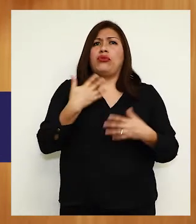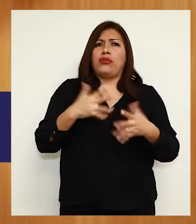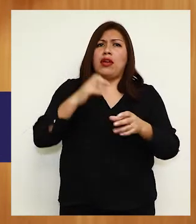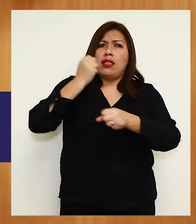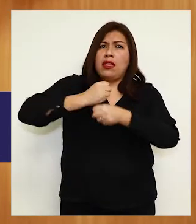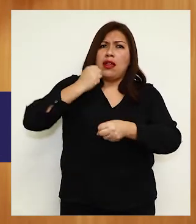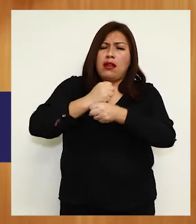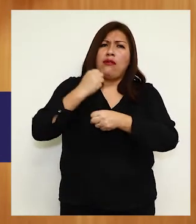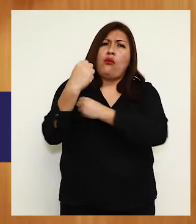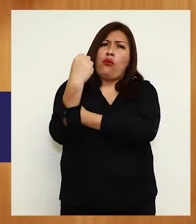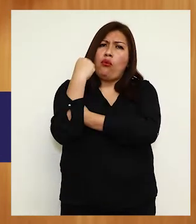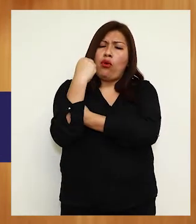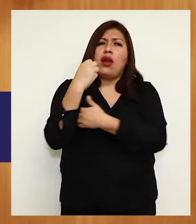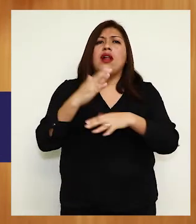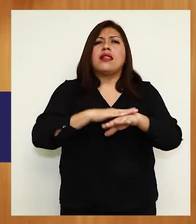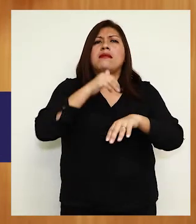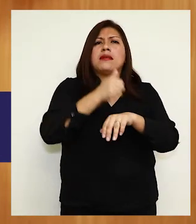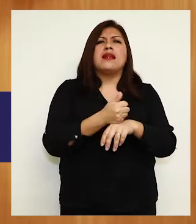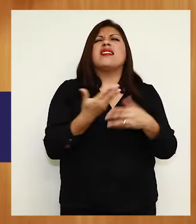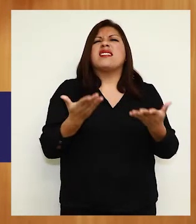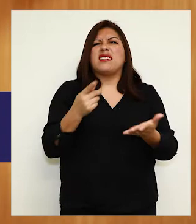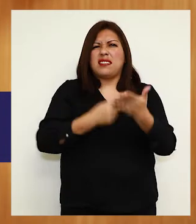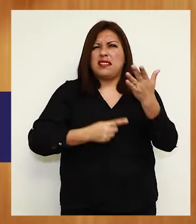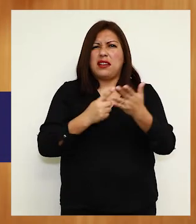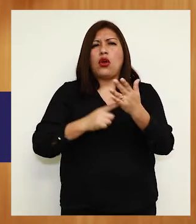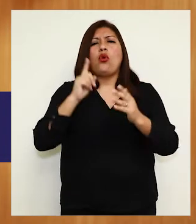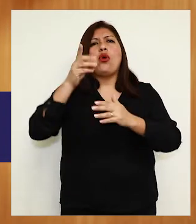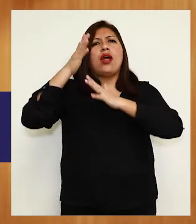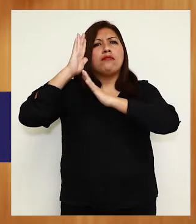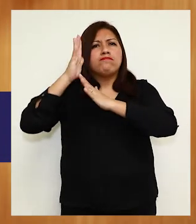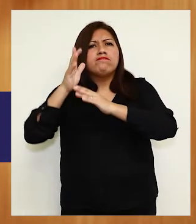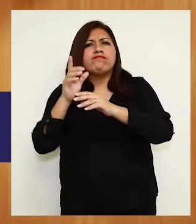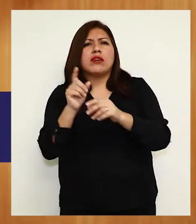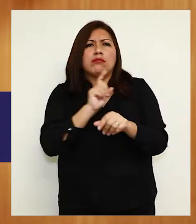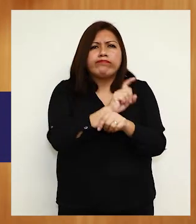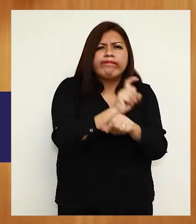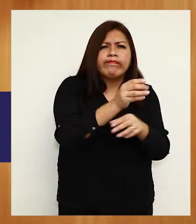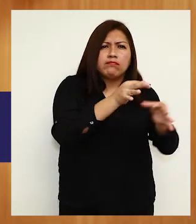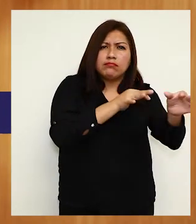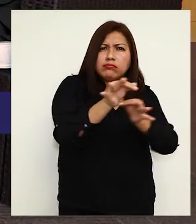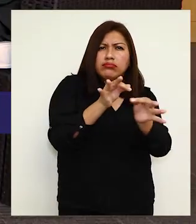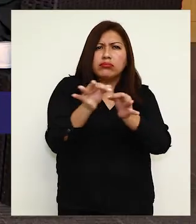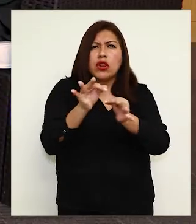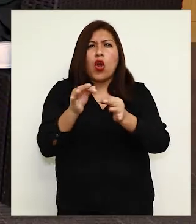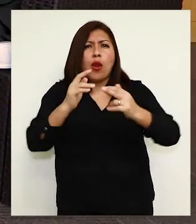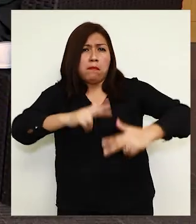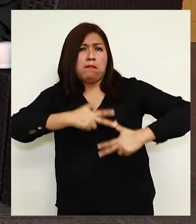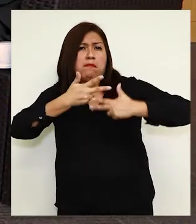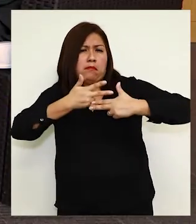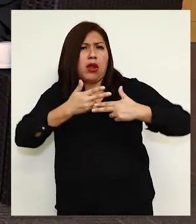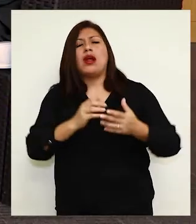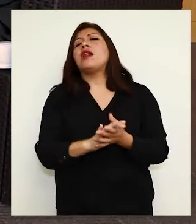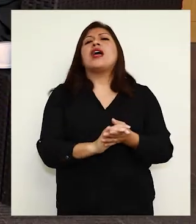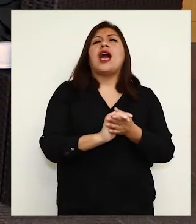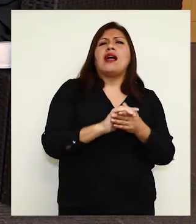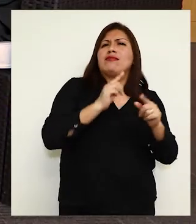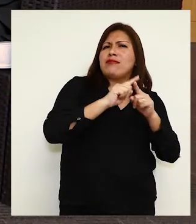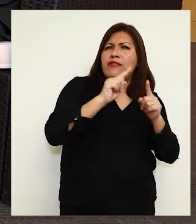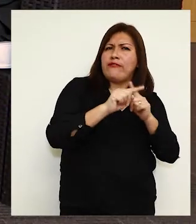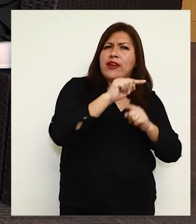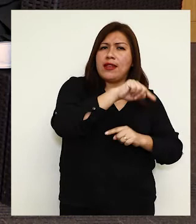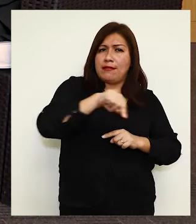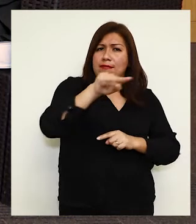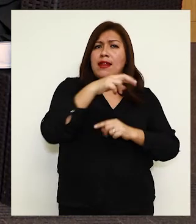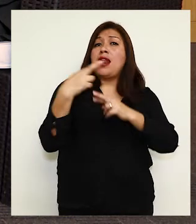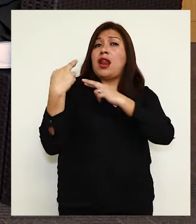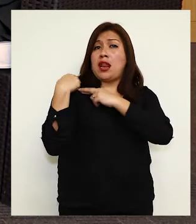trabajado arduamente ha sido establecer ya una capacitación bajo la modalidad virtual a múltiples